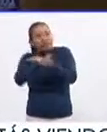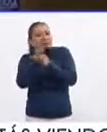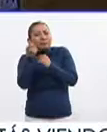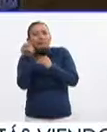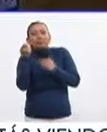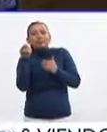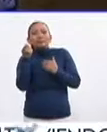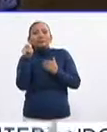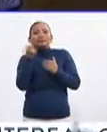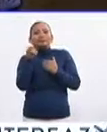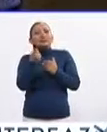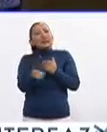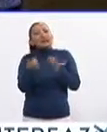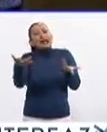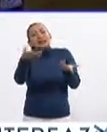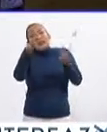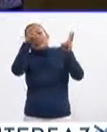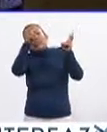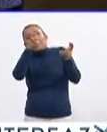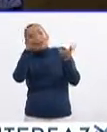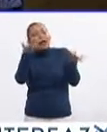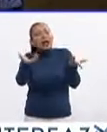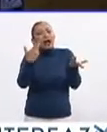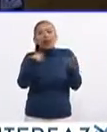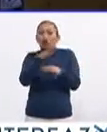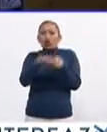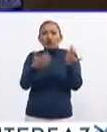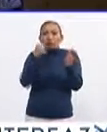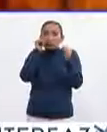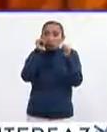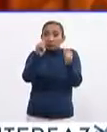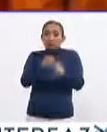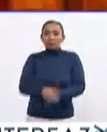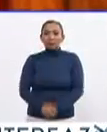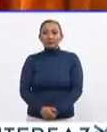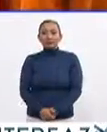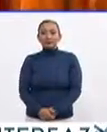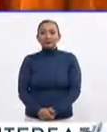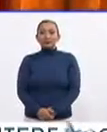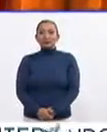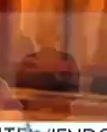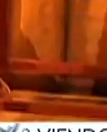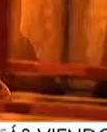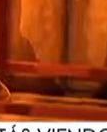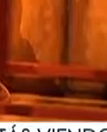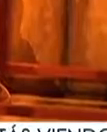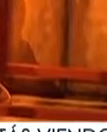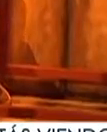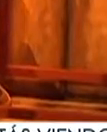en esta temática que nos concierne a todos.